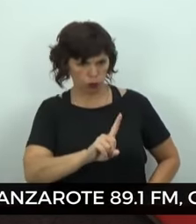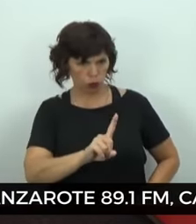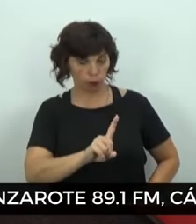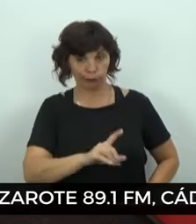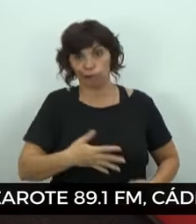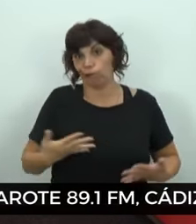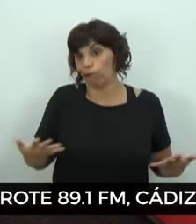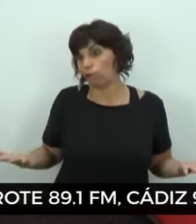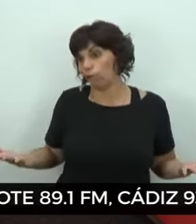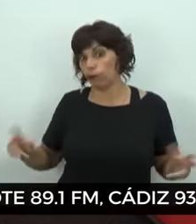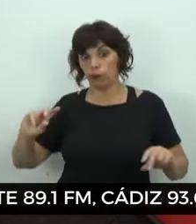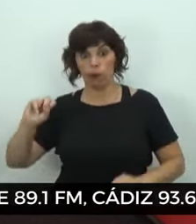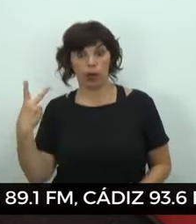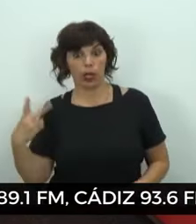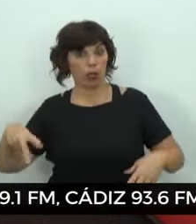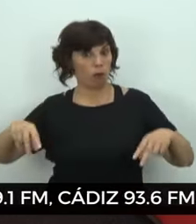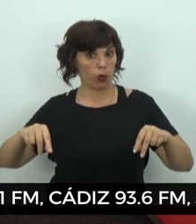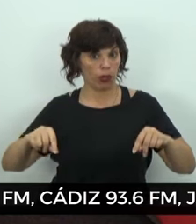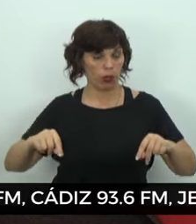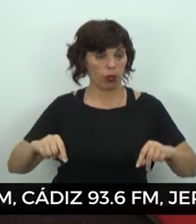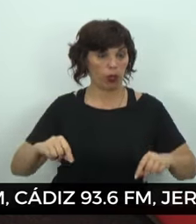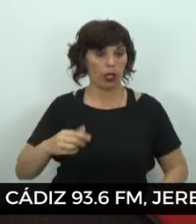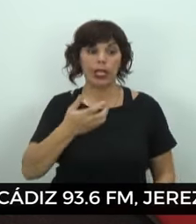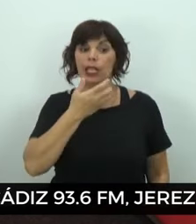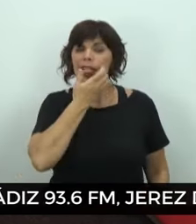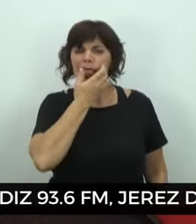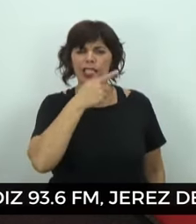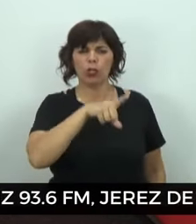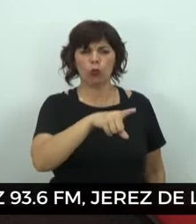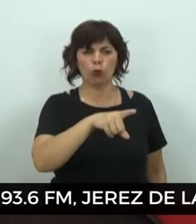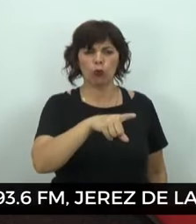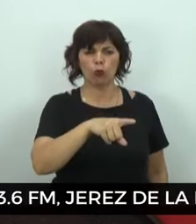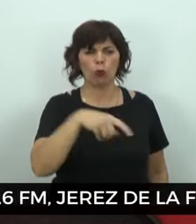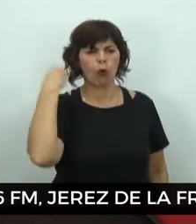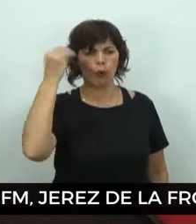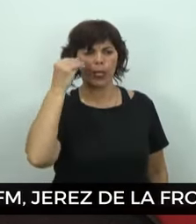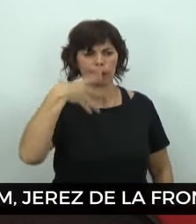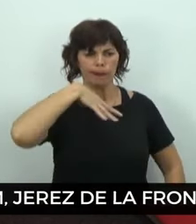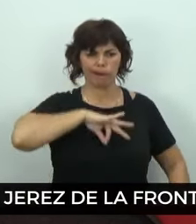adiós. Y si no crees que el Espíritu Santo es una persona, también.